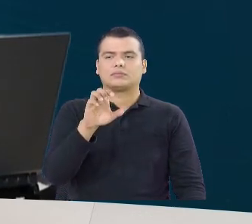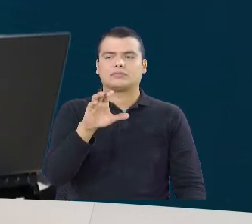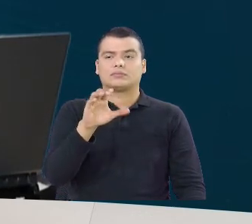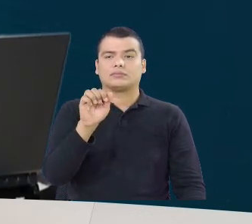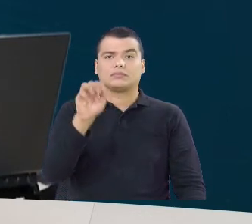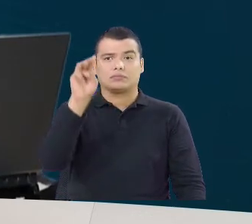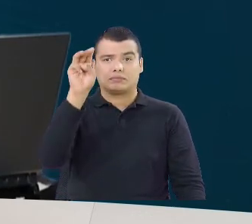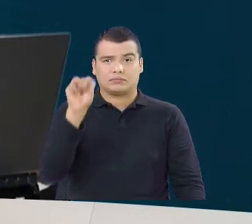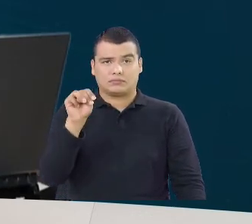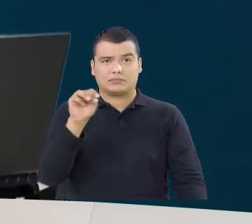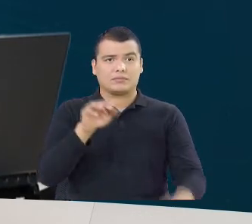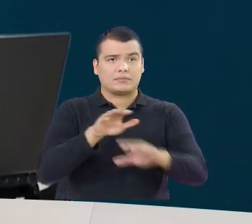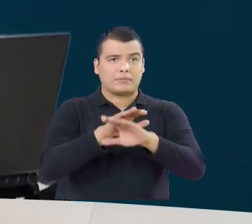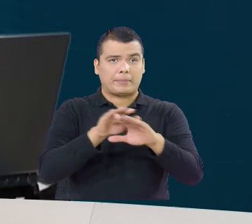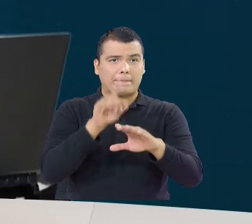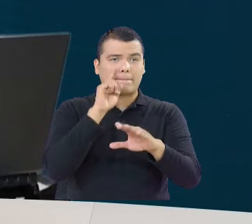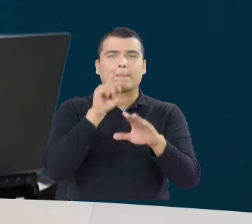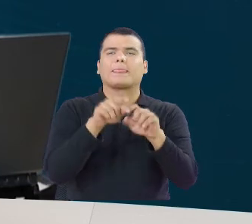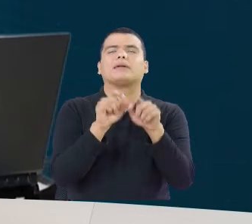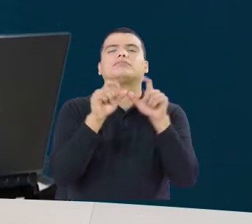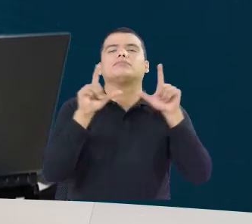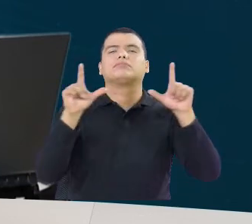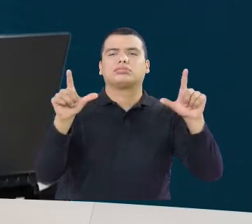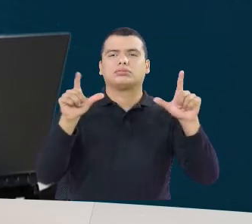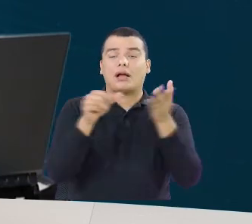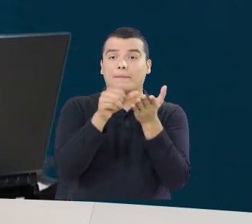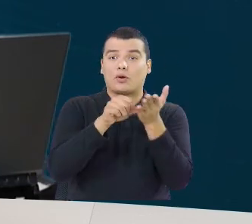a esa dirección,